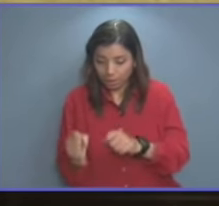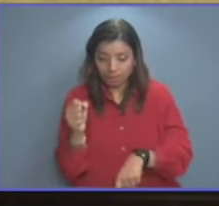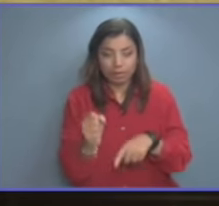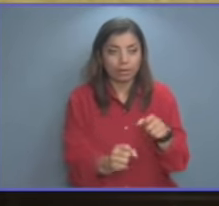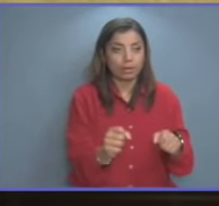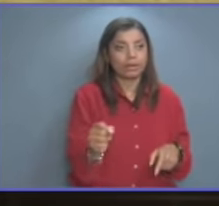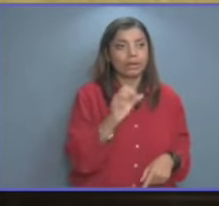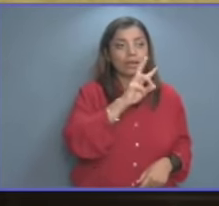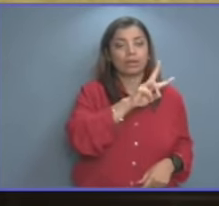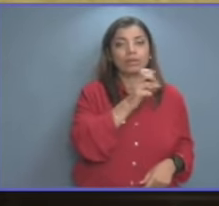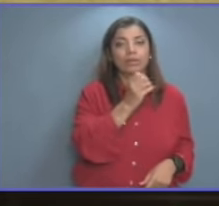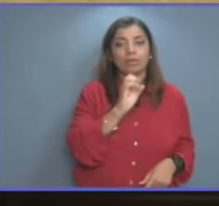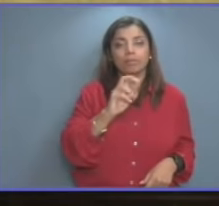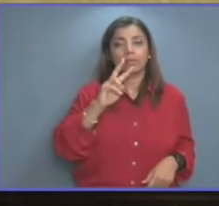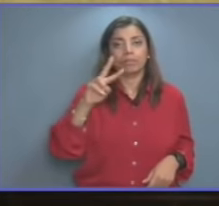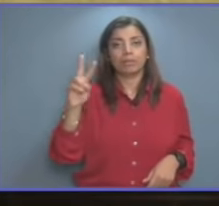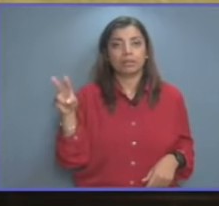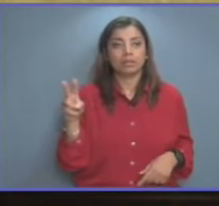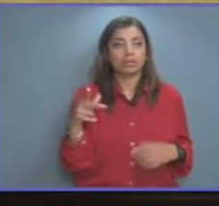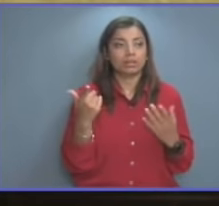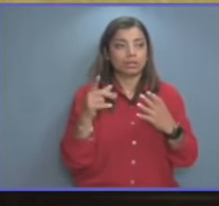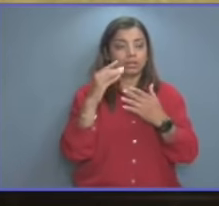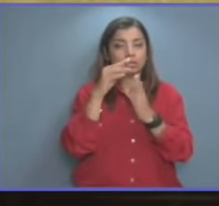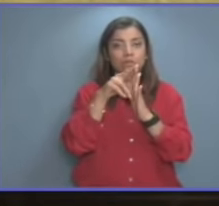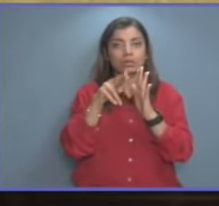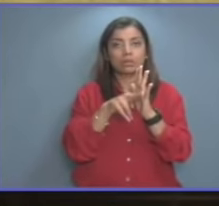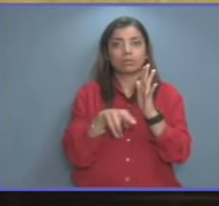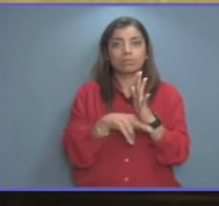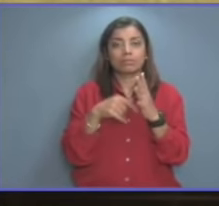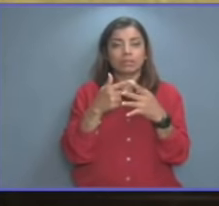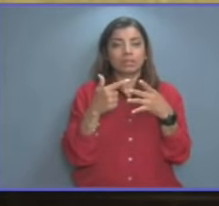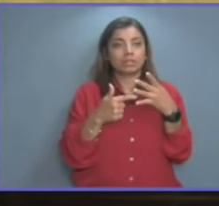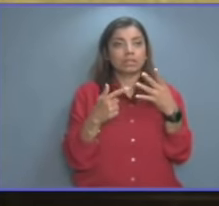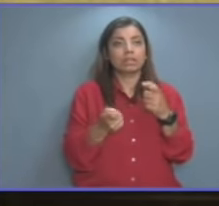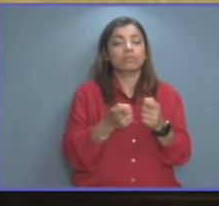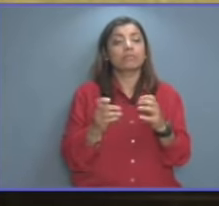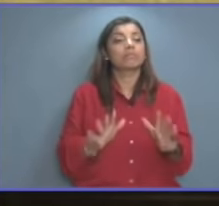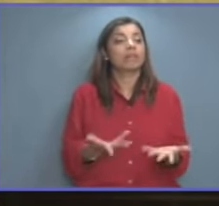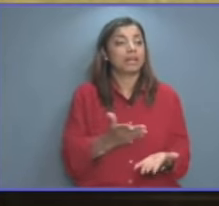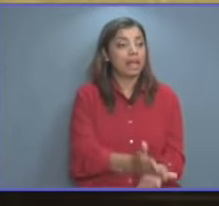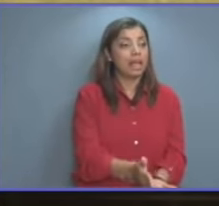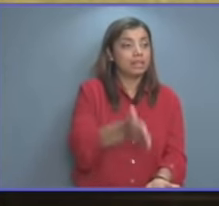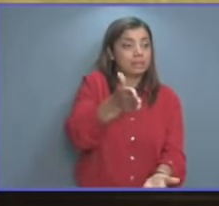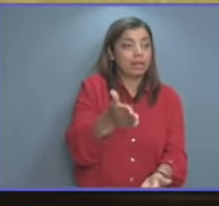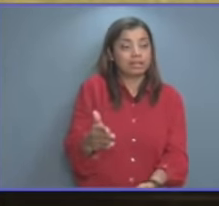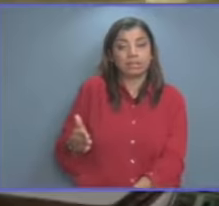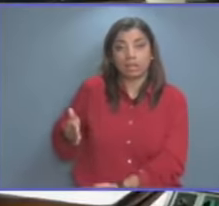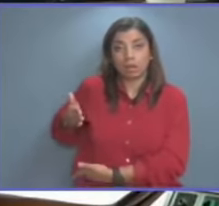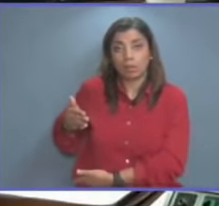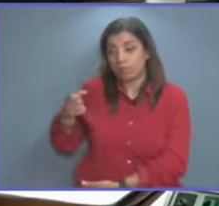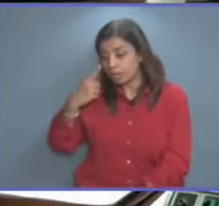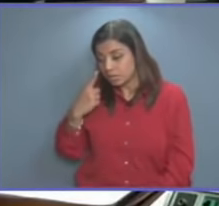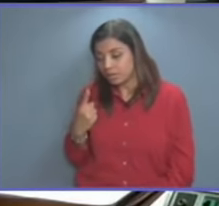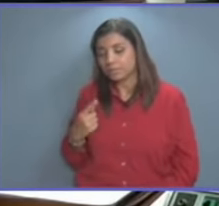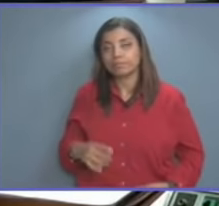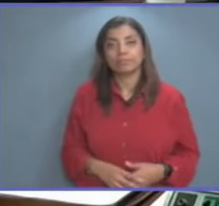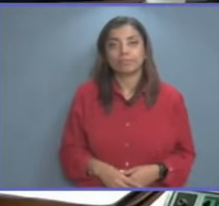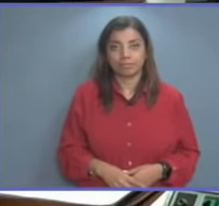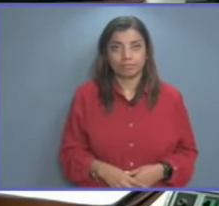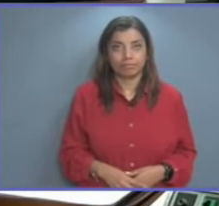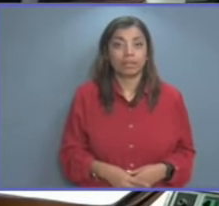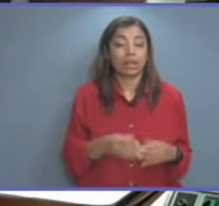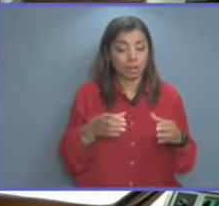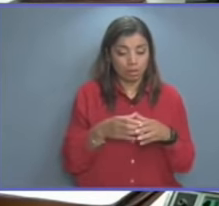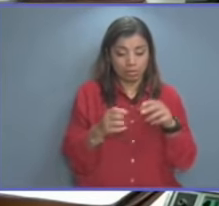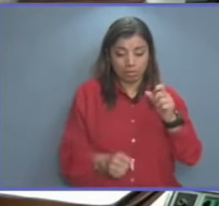2022 estudiando un marco normativo para la protección de los animales de compañía en la comisión